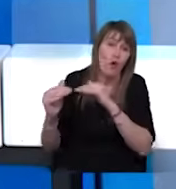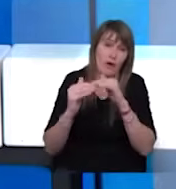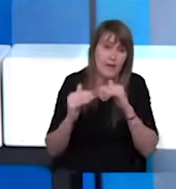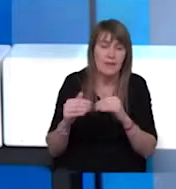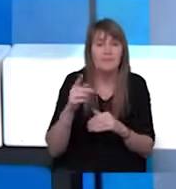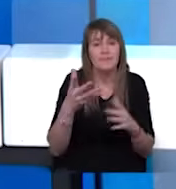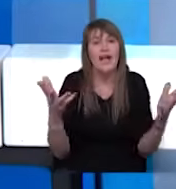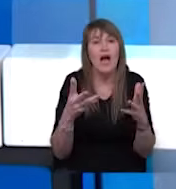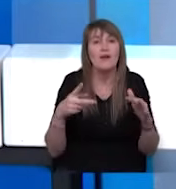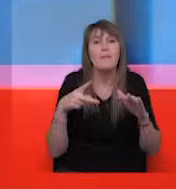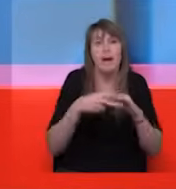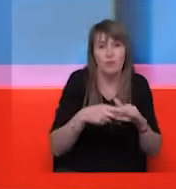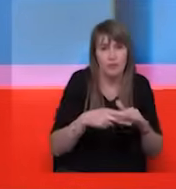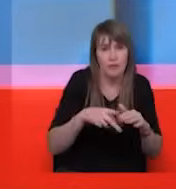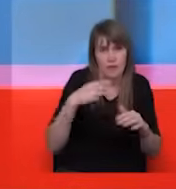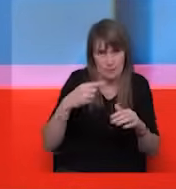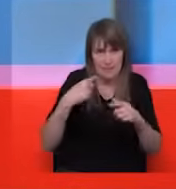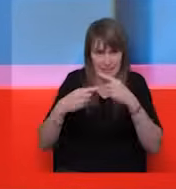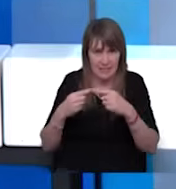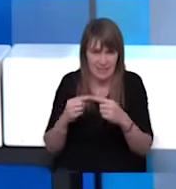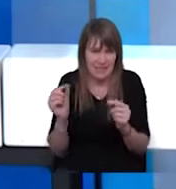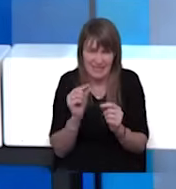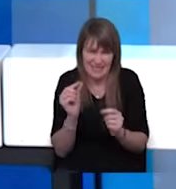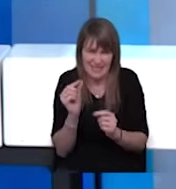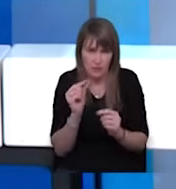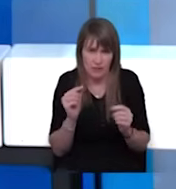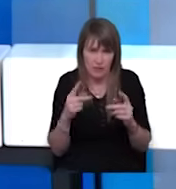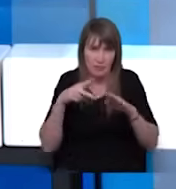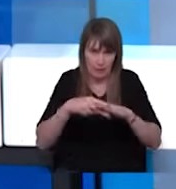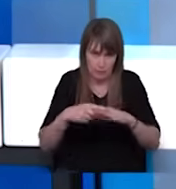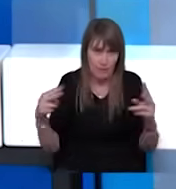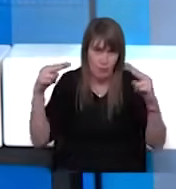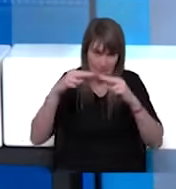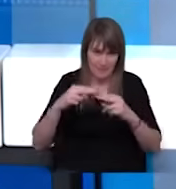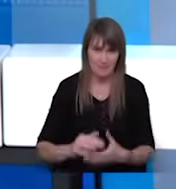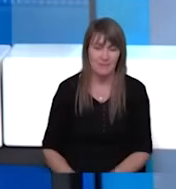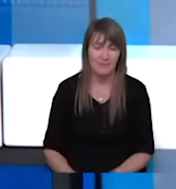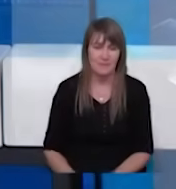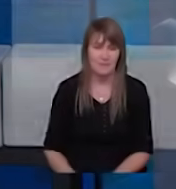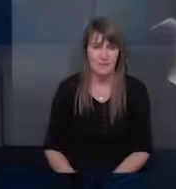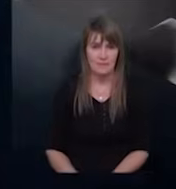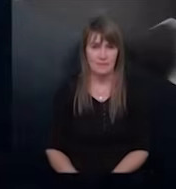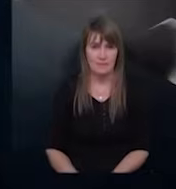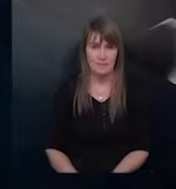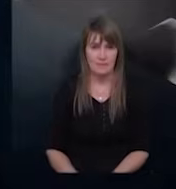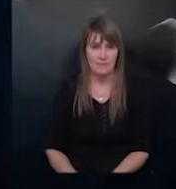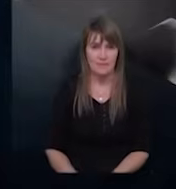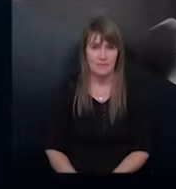pequeña pausa y la seguimos conversando. ¿Les parece? Dale. Es muy breve, ya seguimos aquí en Lado B en la pantalla de Ciudad.